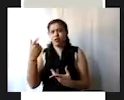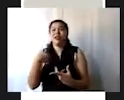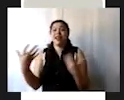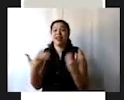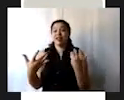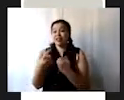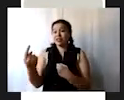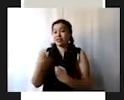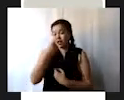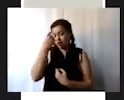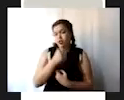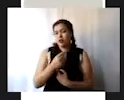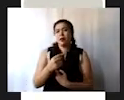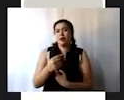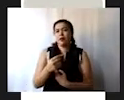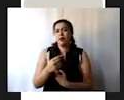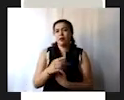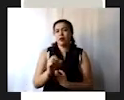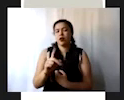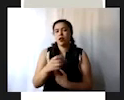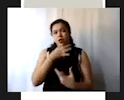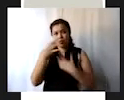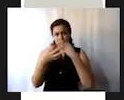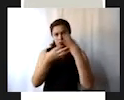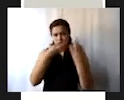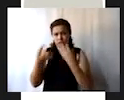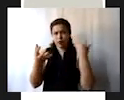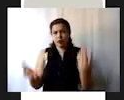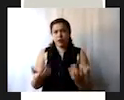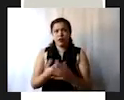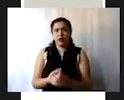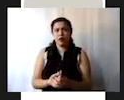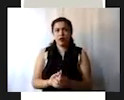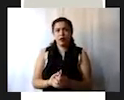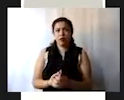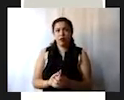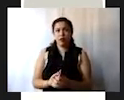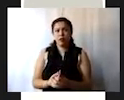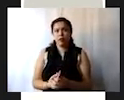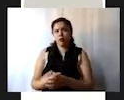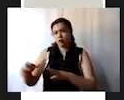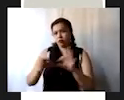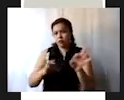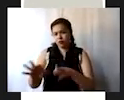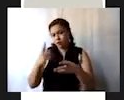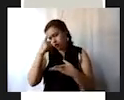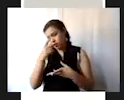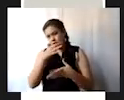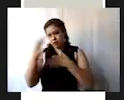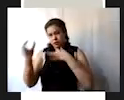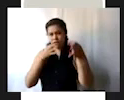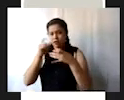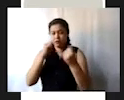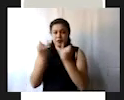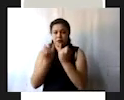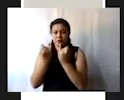para dar esos ODS a conocer de manera escalada, que el mismo mensaje que estoy transmitiendo como organización sea el mismo